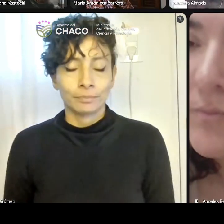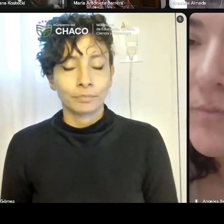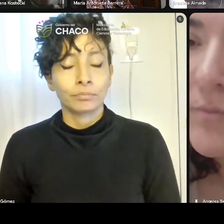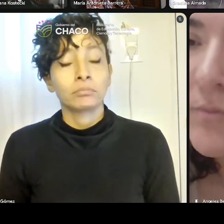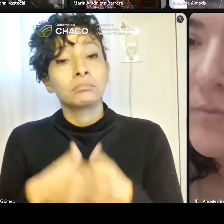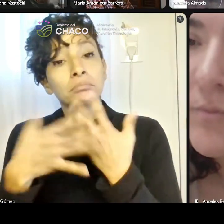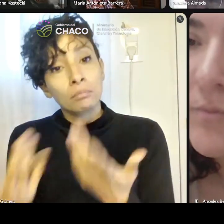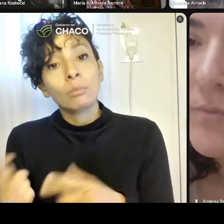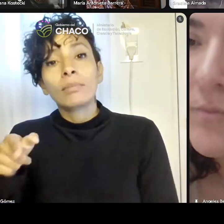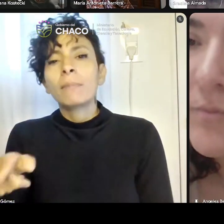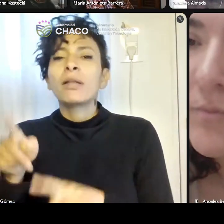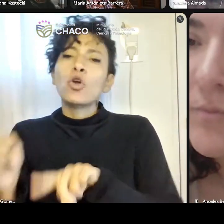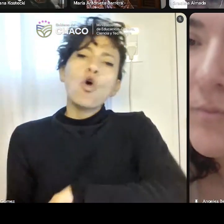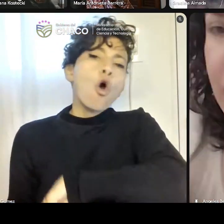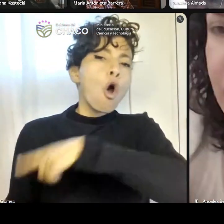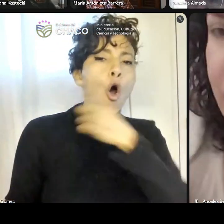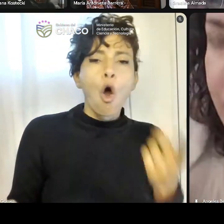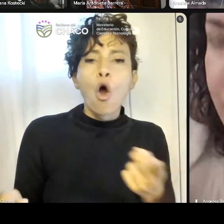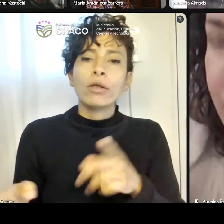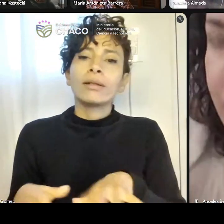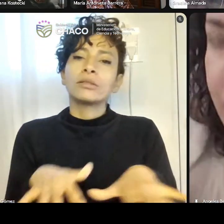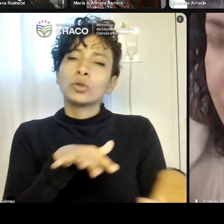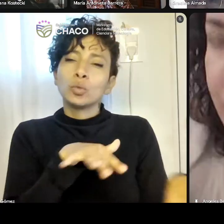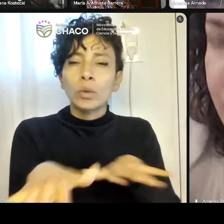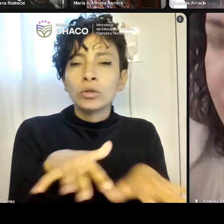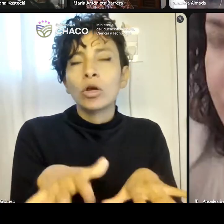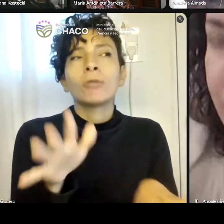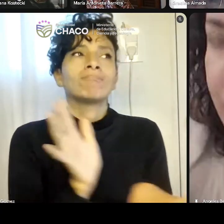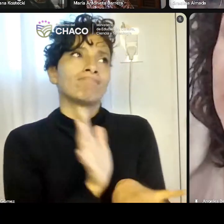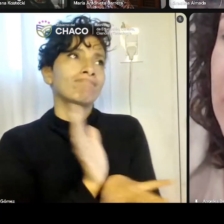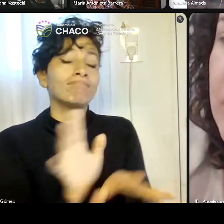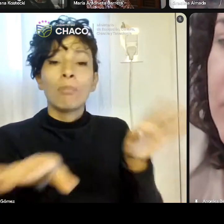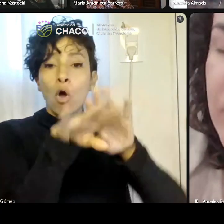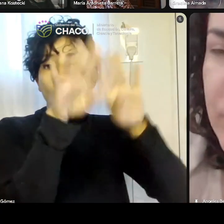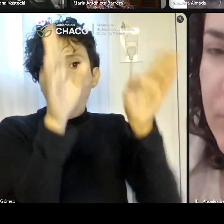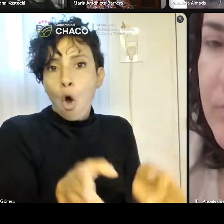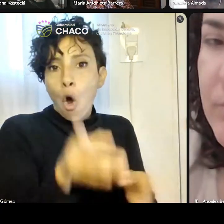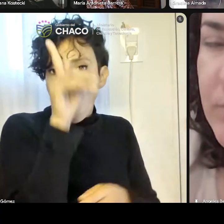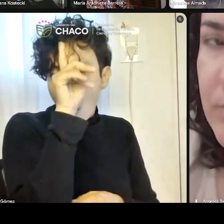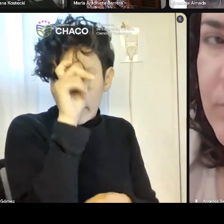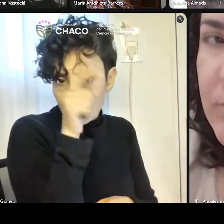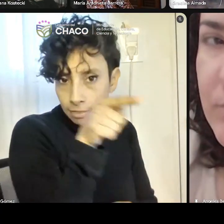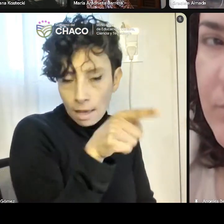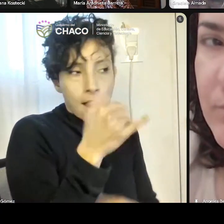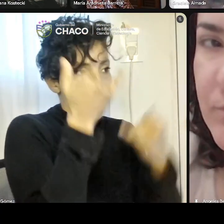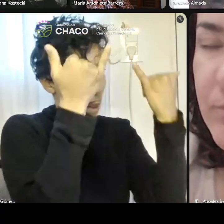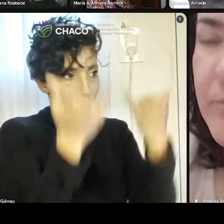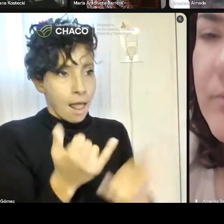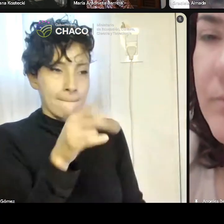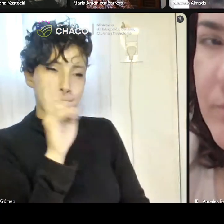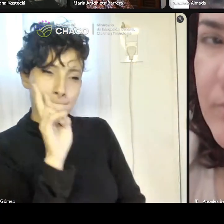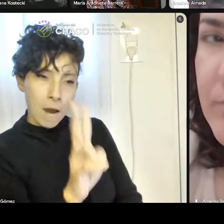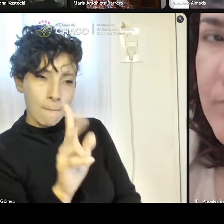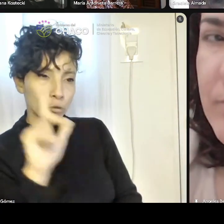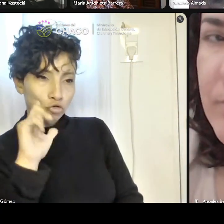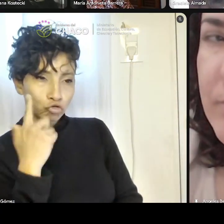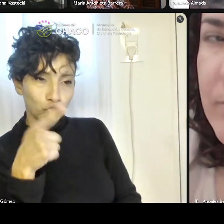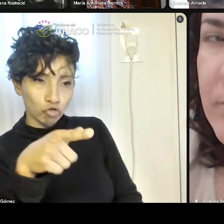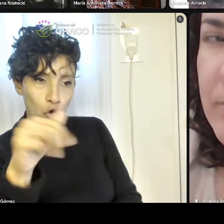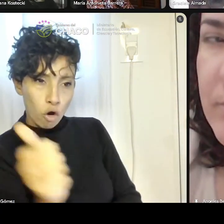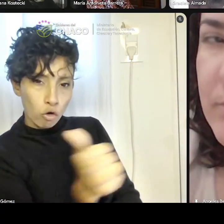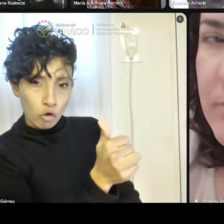Otra de las situaciones es si estamos en el hospital y vemos que llega una persona sorda y la persona que